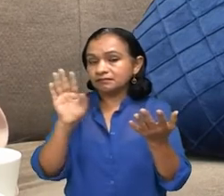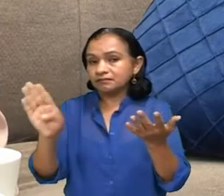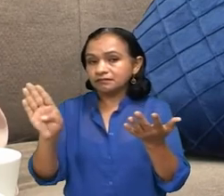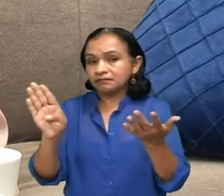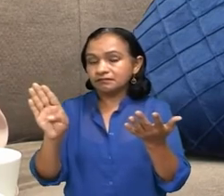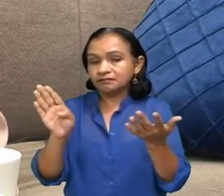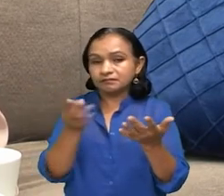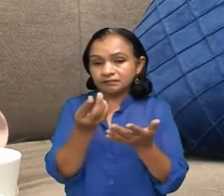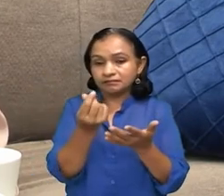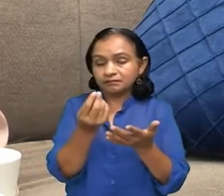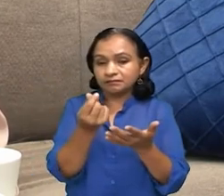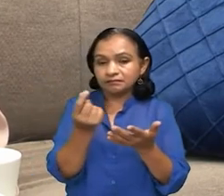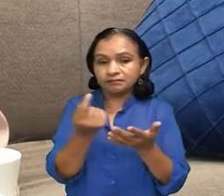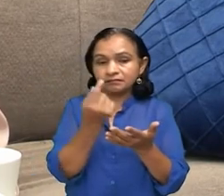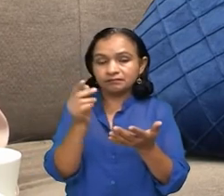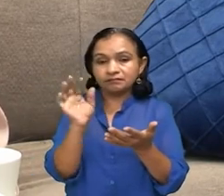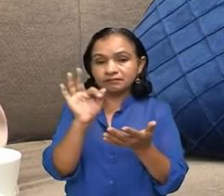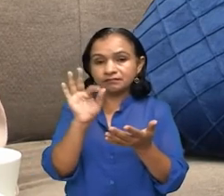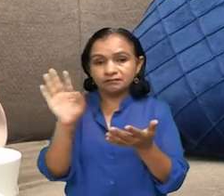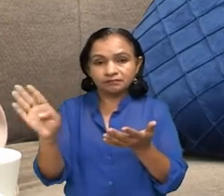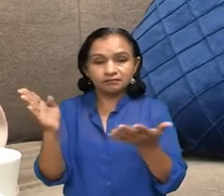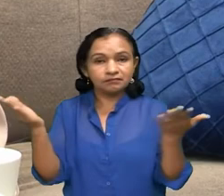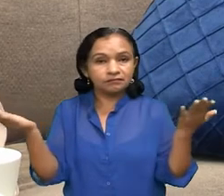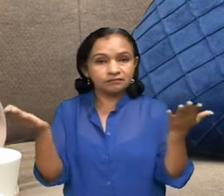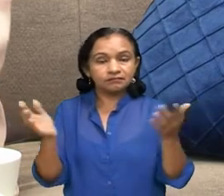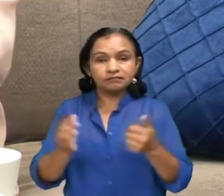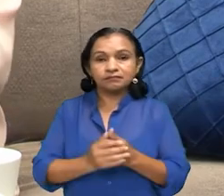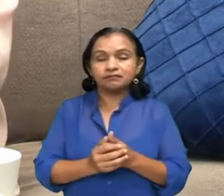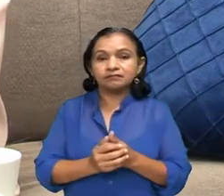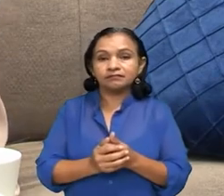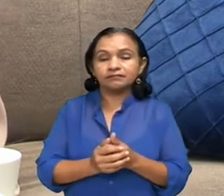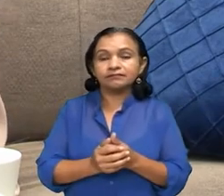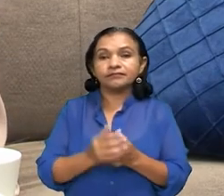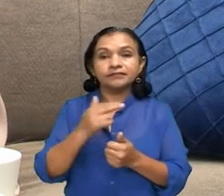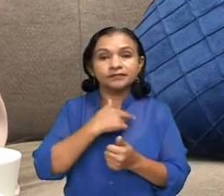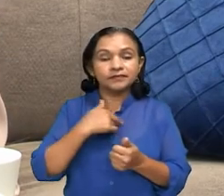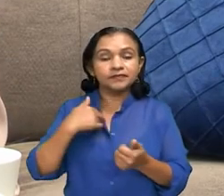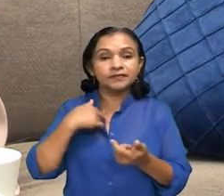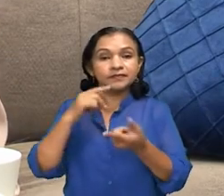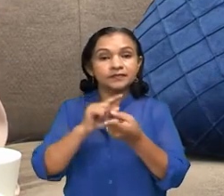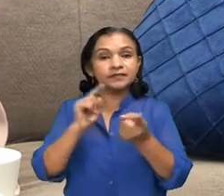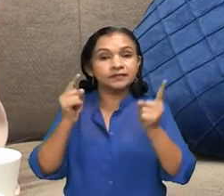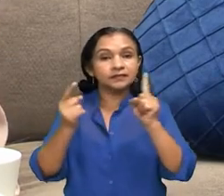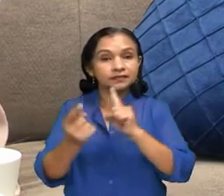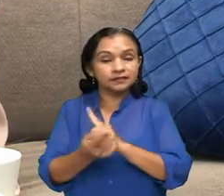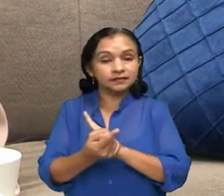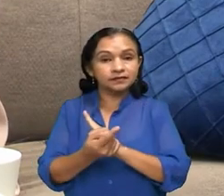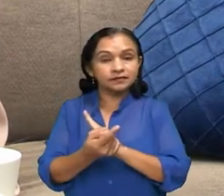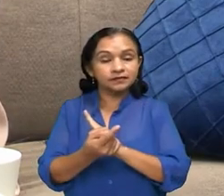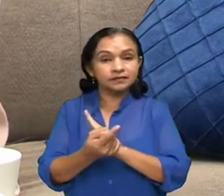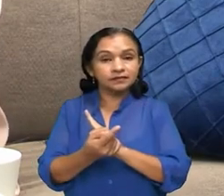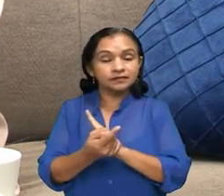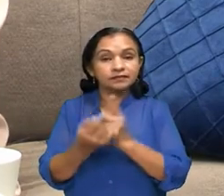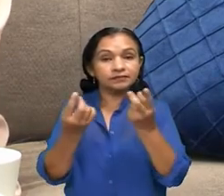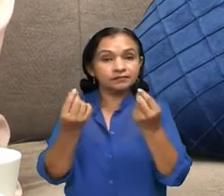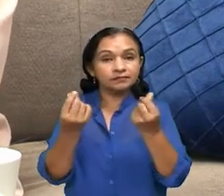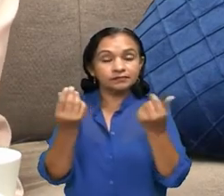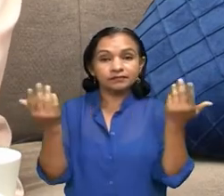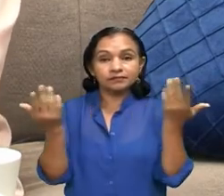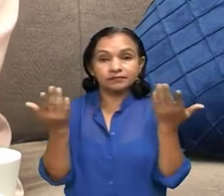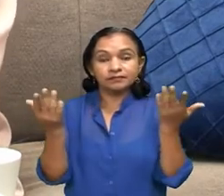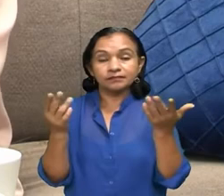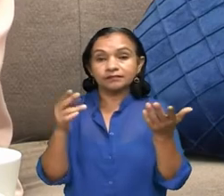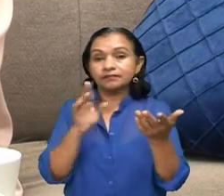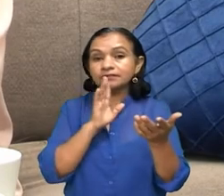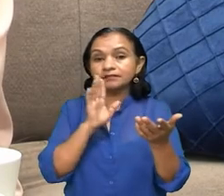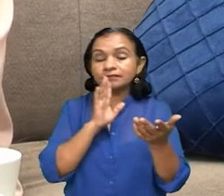una moneda solamente para ellos. Entonces ya estamos transformando en la parte financiera, ya no estamos hablando